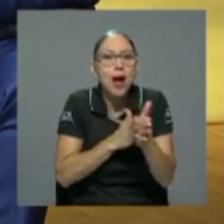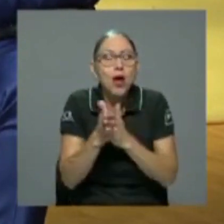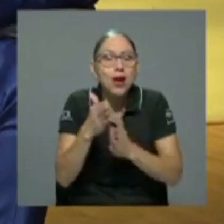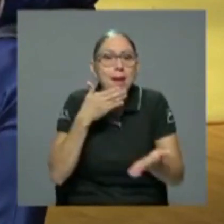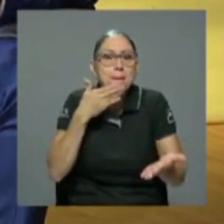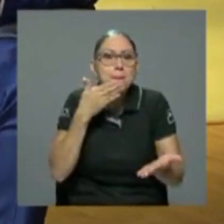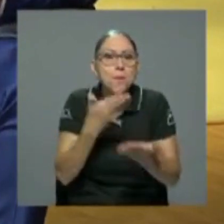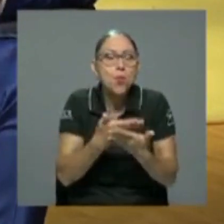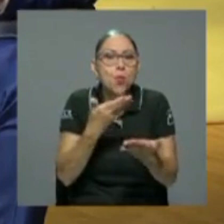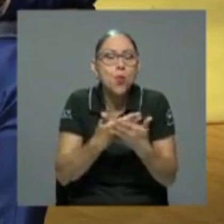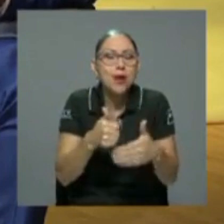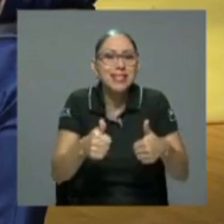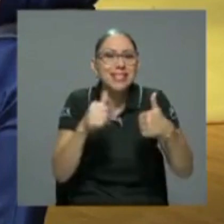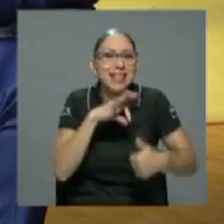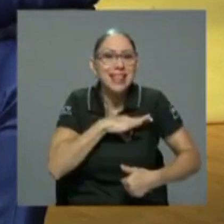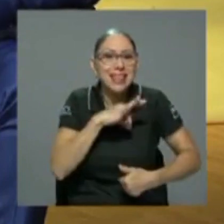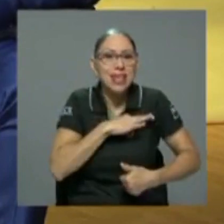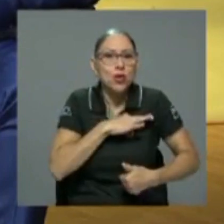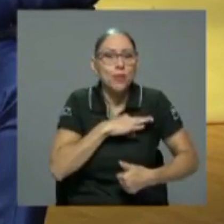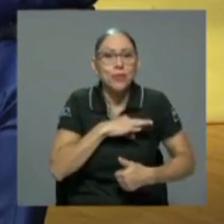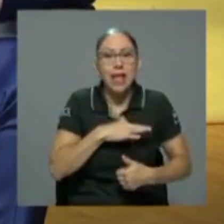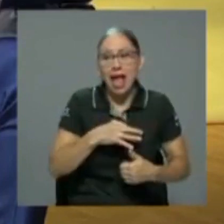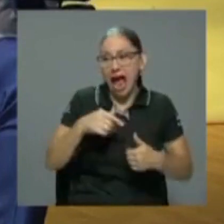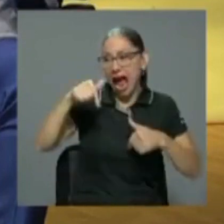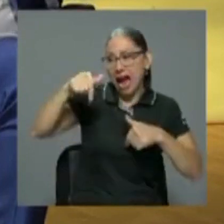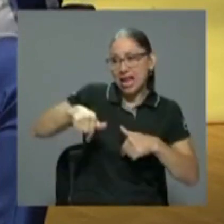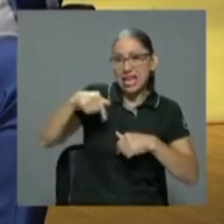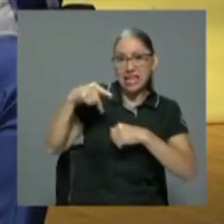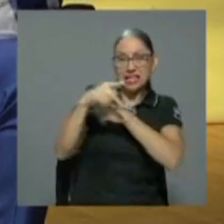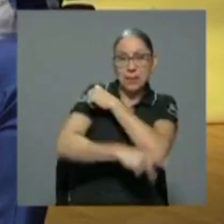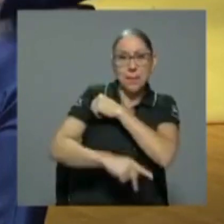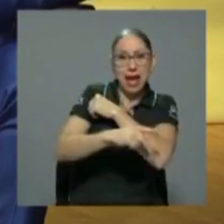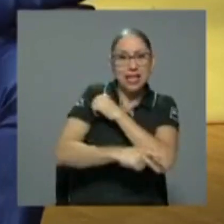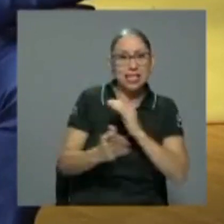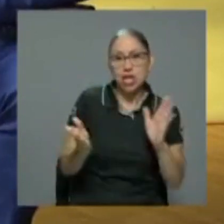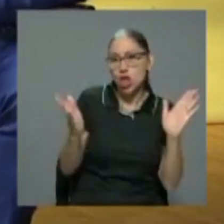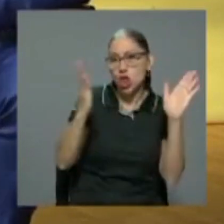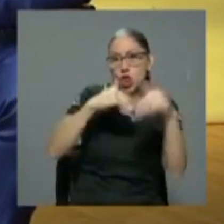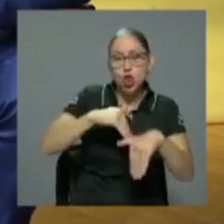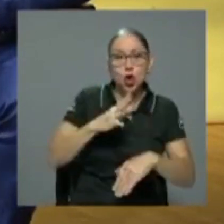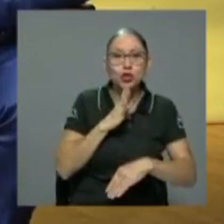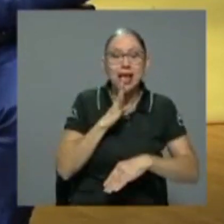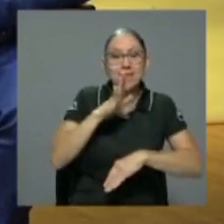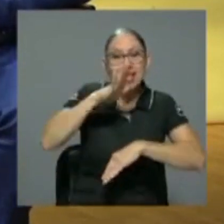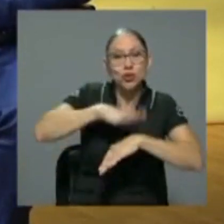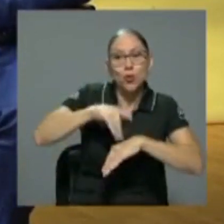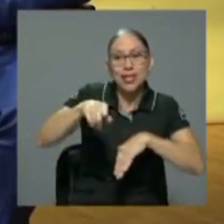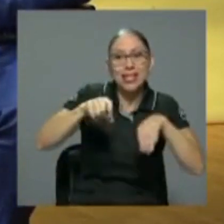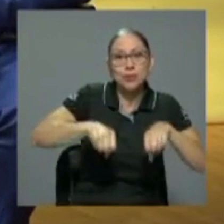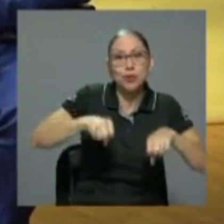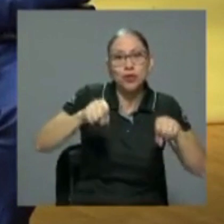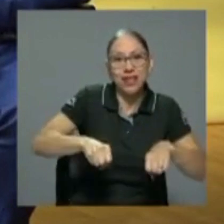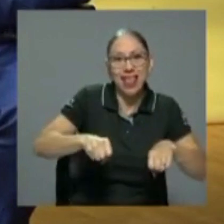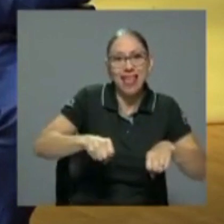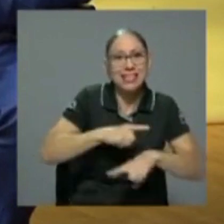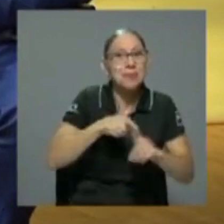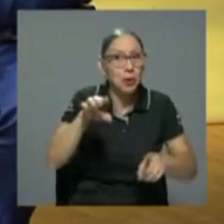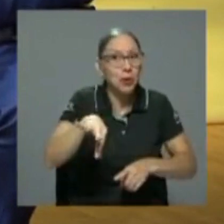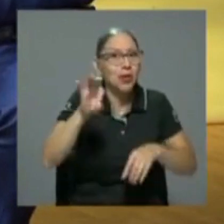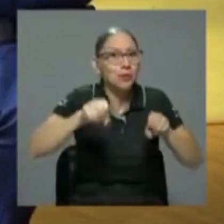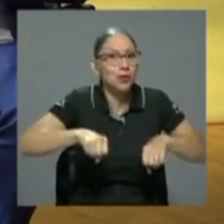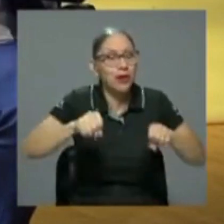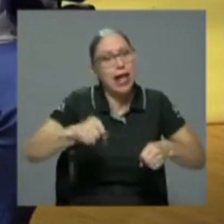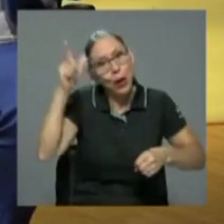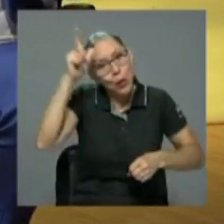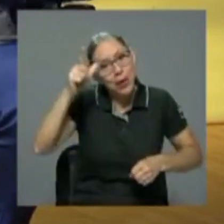posibilidades que en este país todavía no se habla de ellas. Obviamente México tiene un ambiente mucho más desarrollado y una gran tradición y un